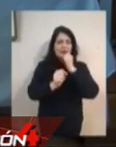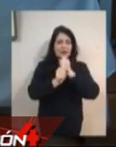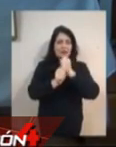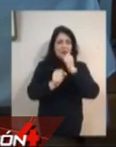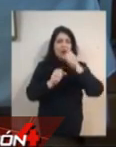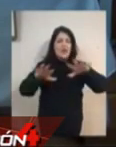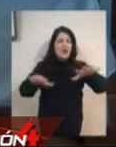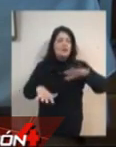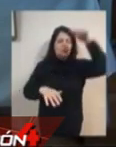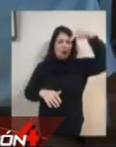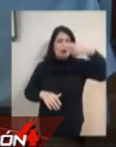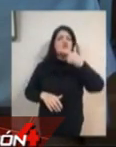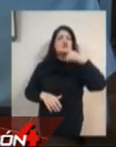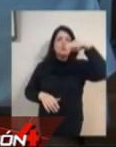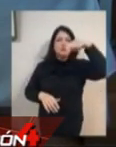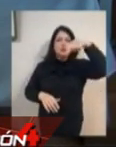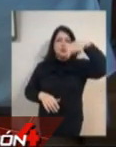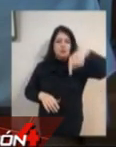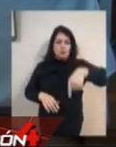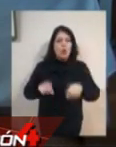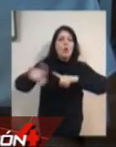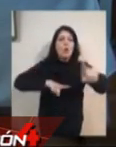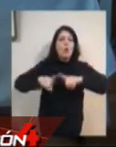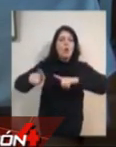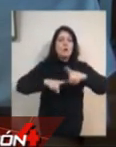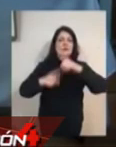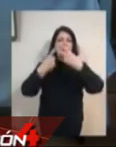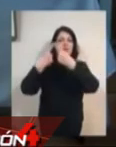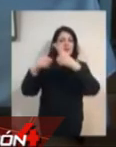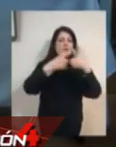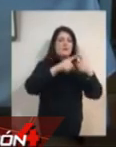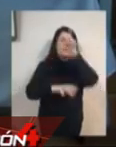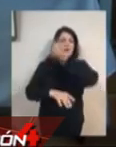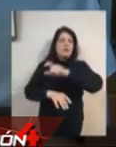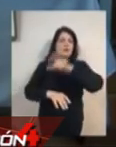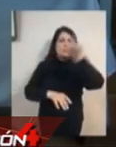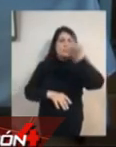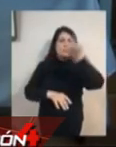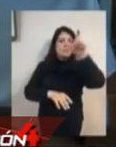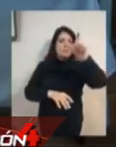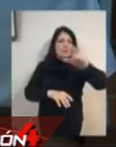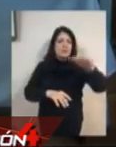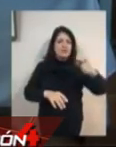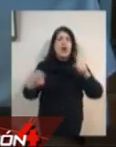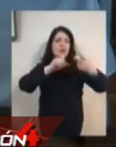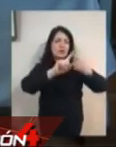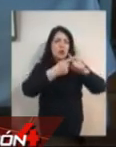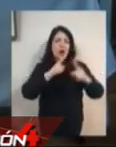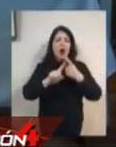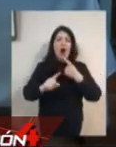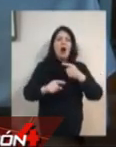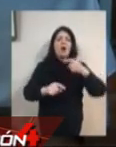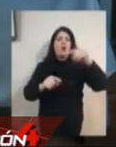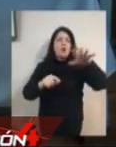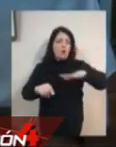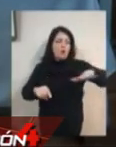sur, coordinando con los distintos actores. Hemos estado en contacto también con autoridades del pueblo